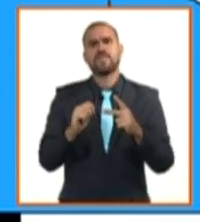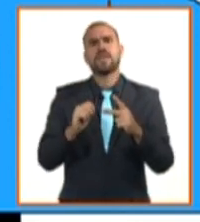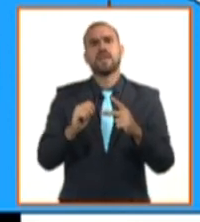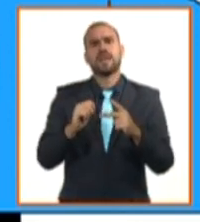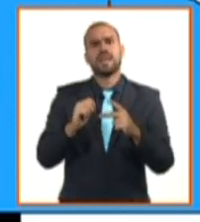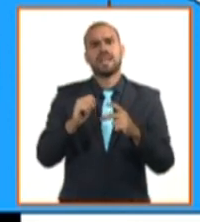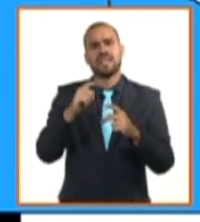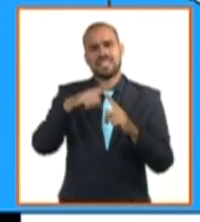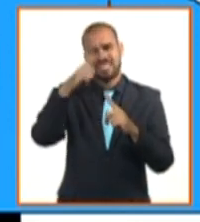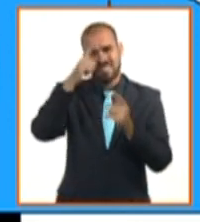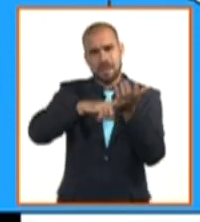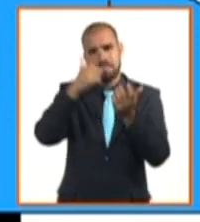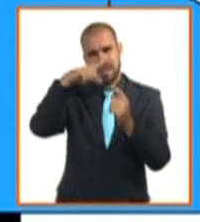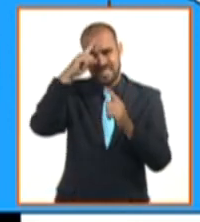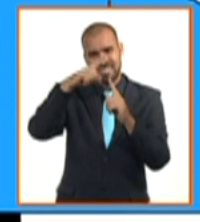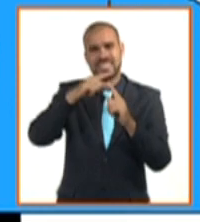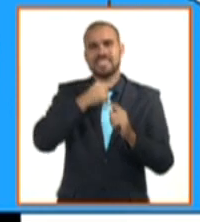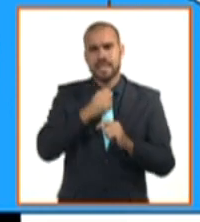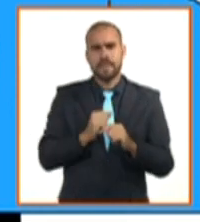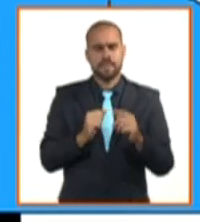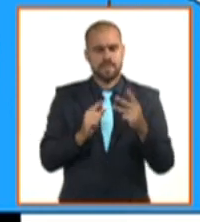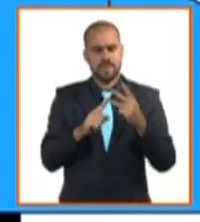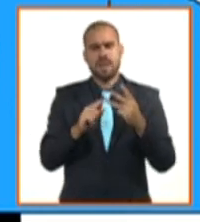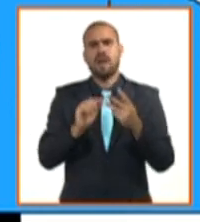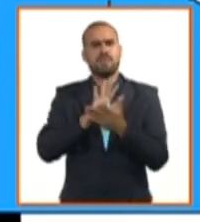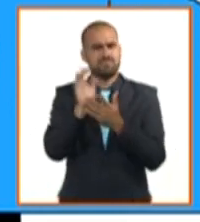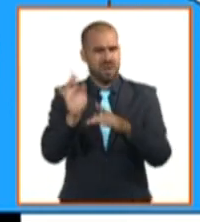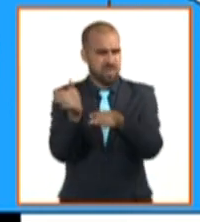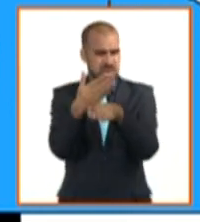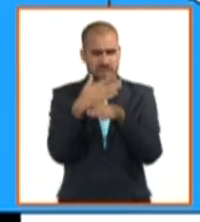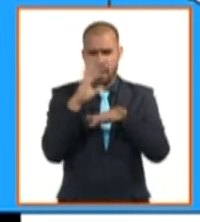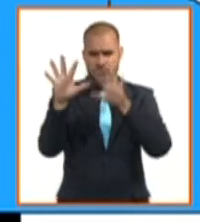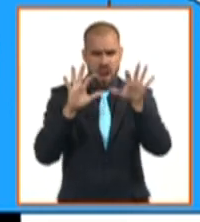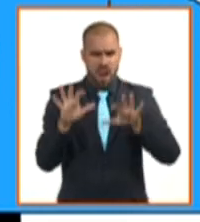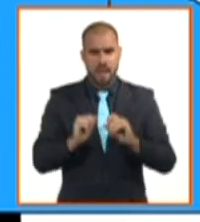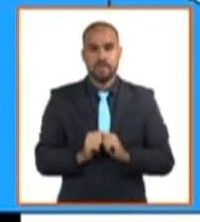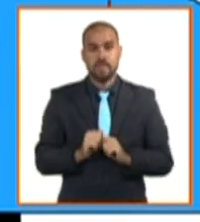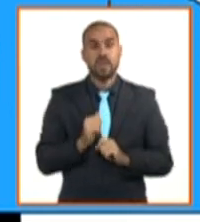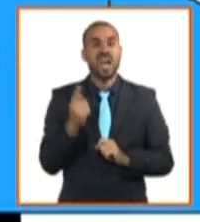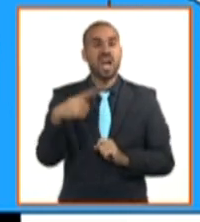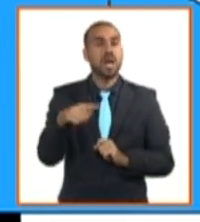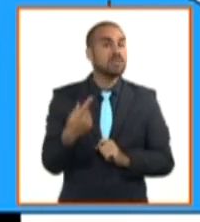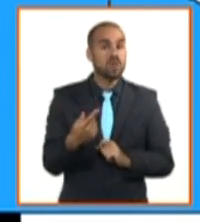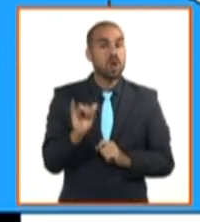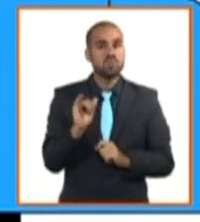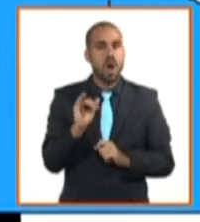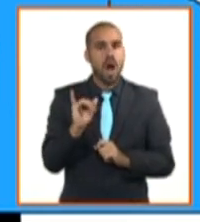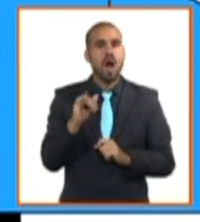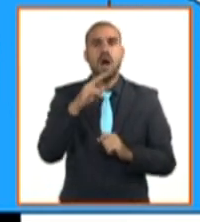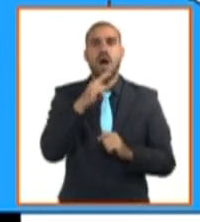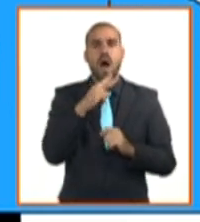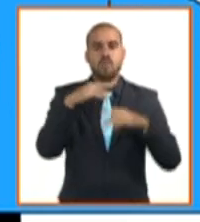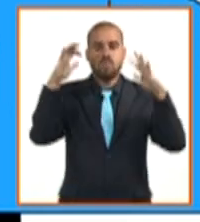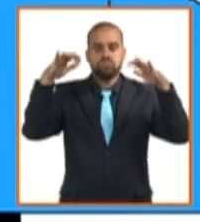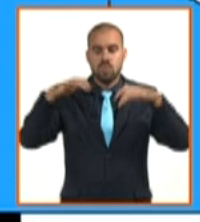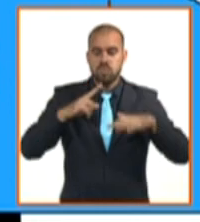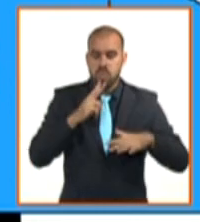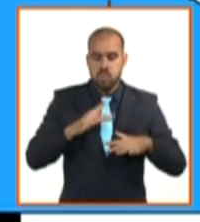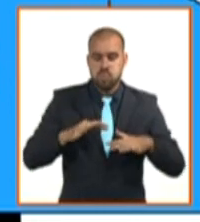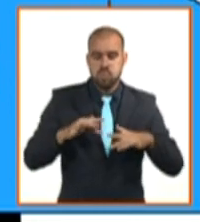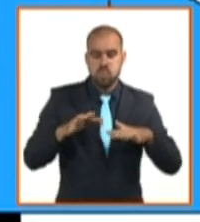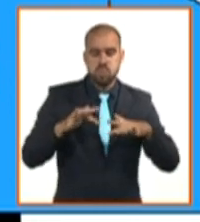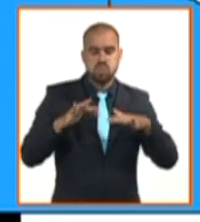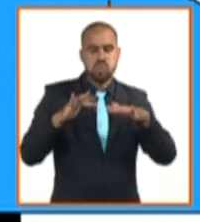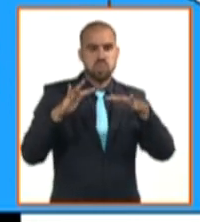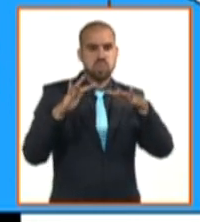mayabeque que también van incrementando por lo tanto y esto es un efecto acumulativo todo está esta lluvia se va acumulando y en